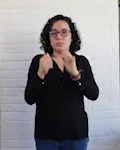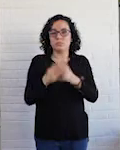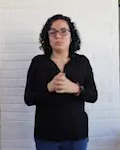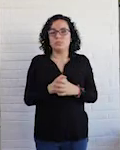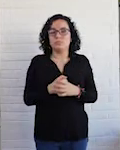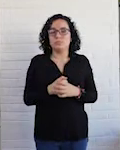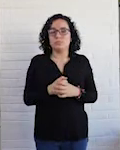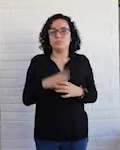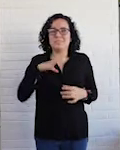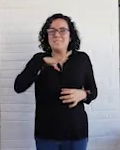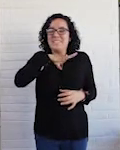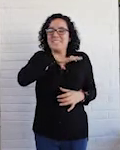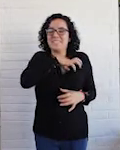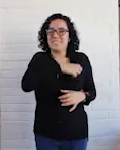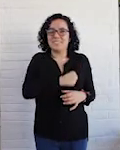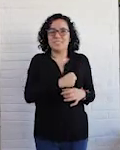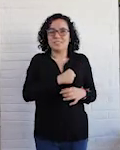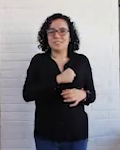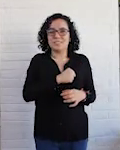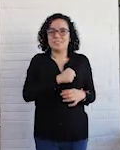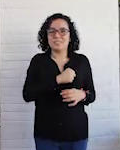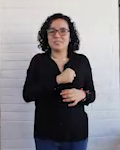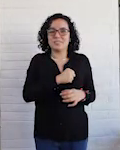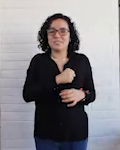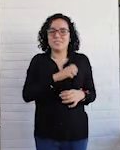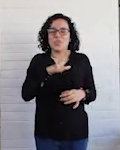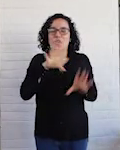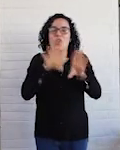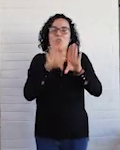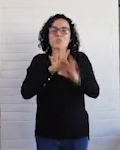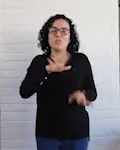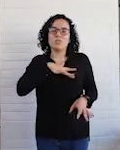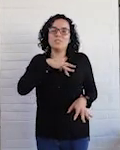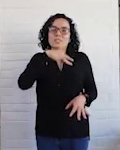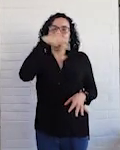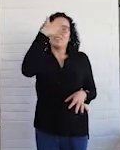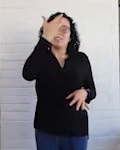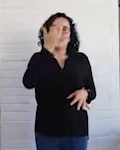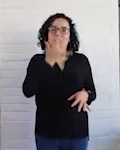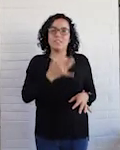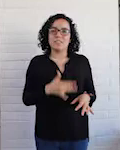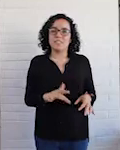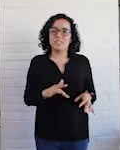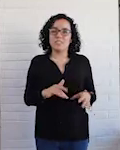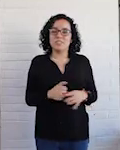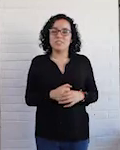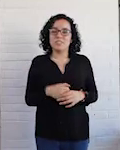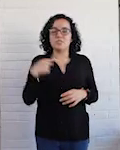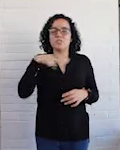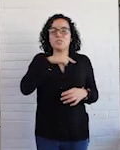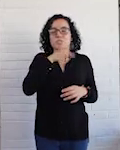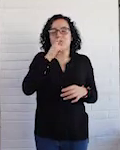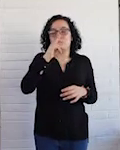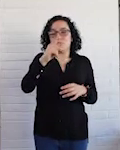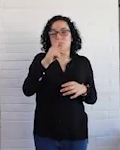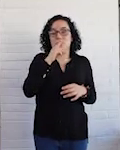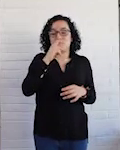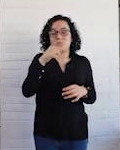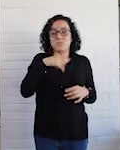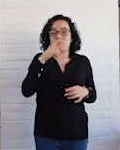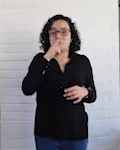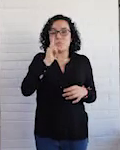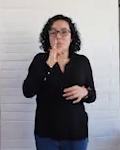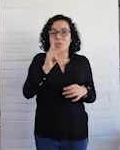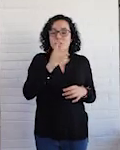me encanta también que sea súper romántico las palabras que les estoy poniendo. En